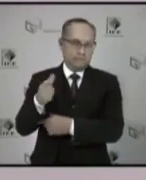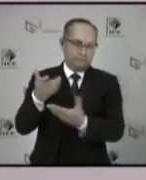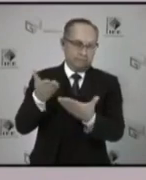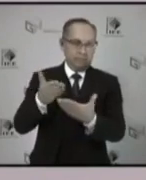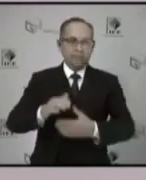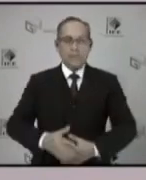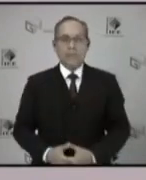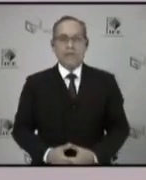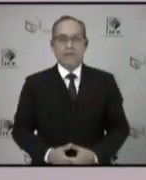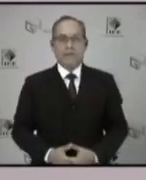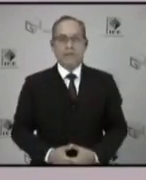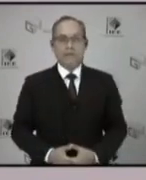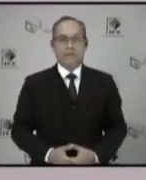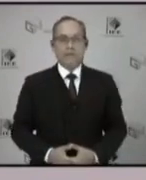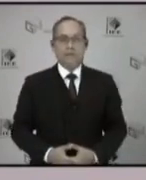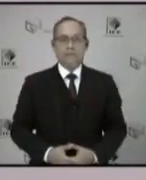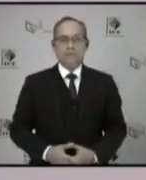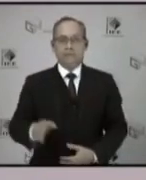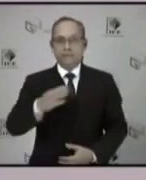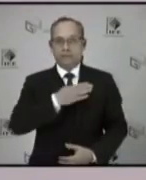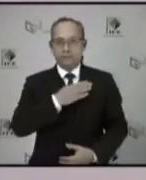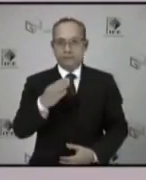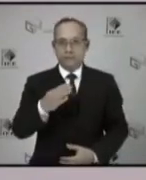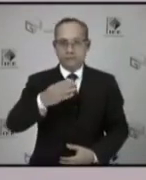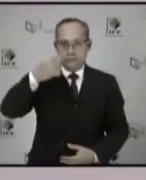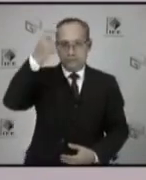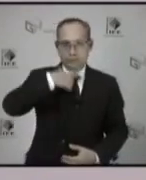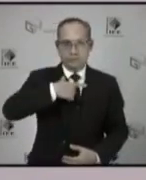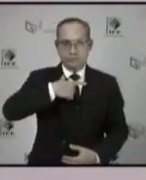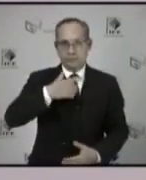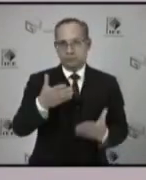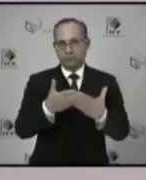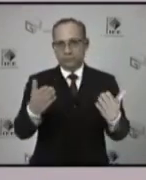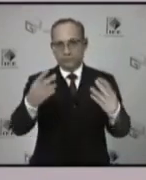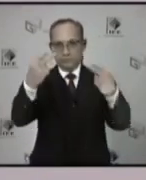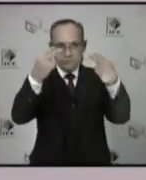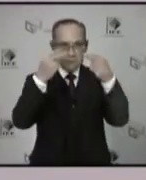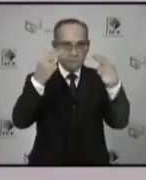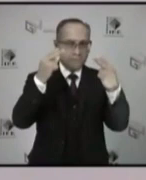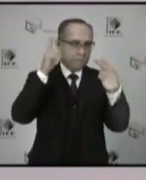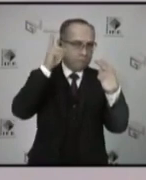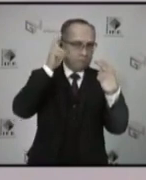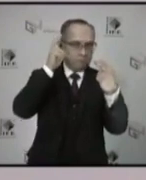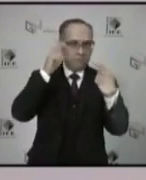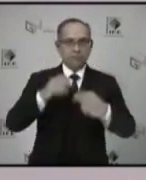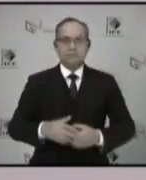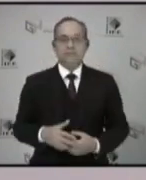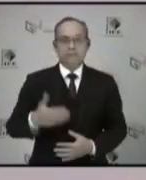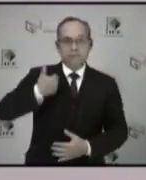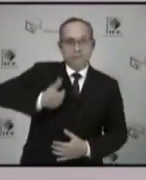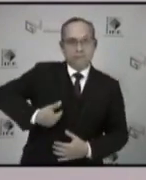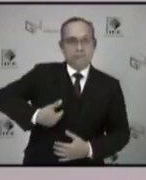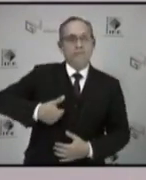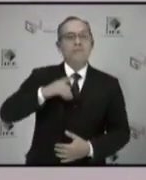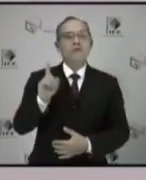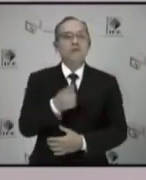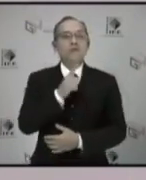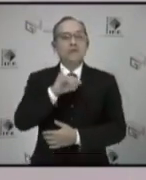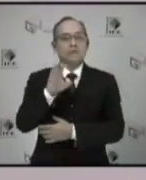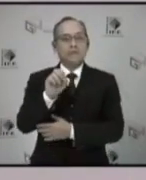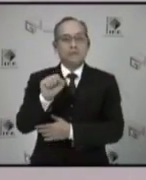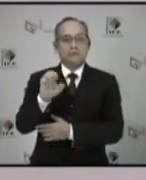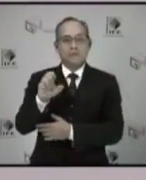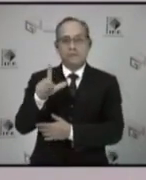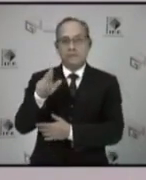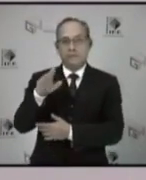Buenas noches, amigas y amigos que me ven y escuchan. Soy José Luis Lima,